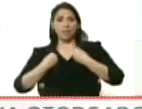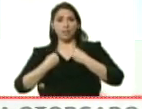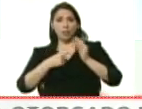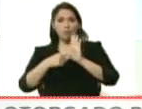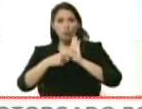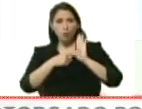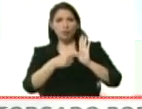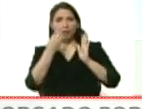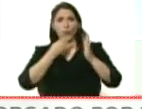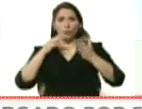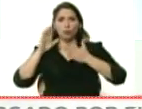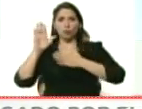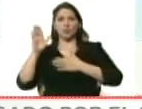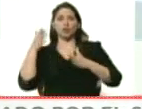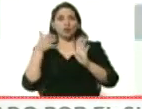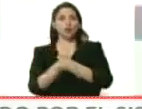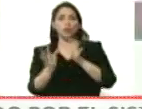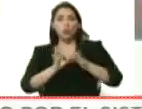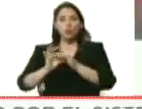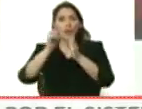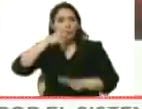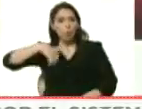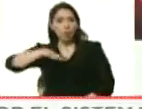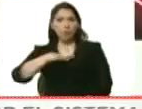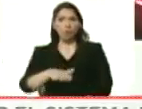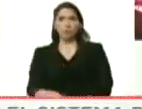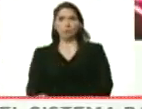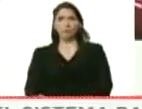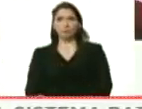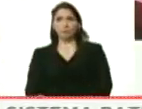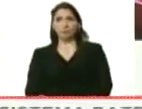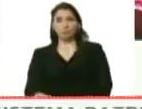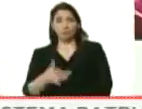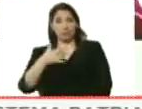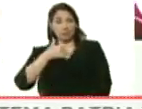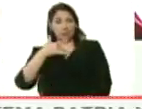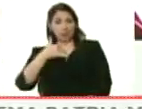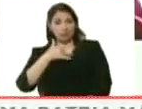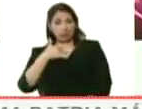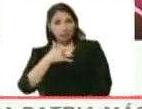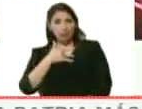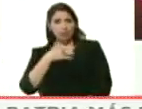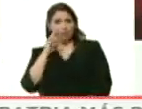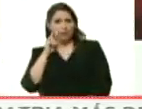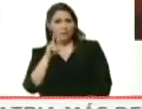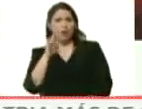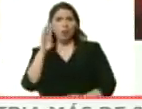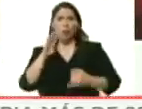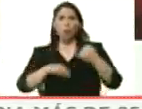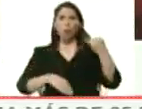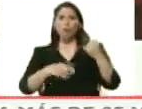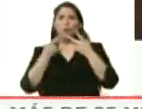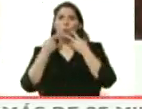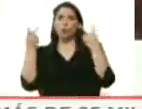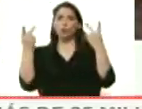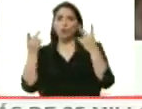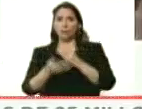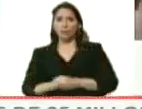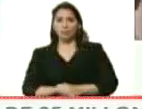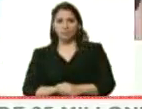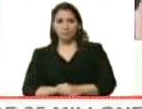de su compromiso por la unidad de los pueblos, cuyo sentir se plasma en su última proclama.